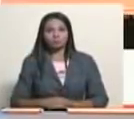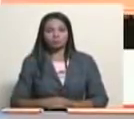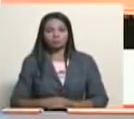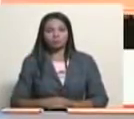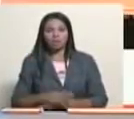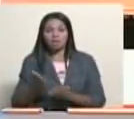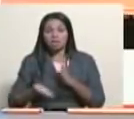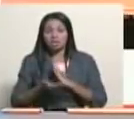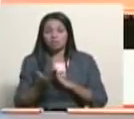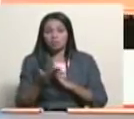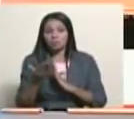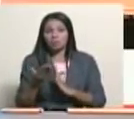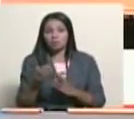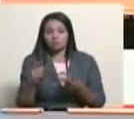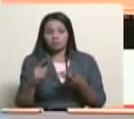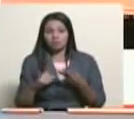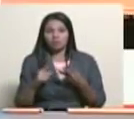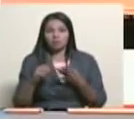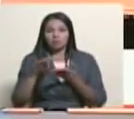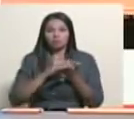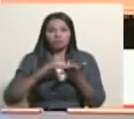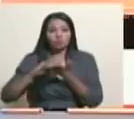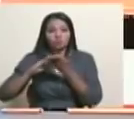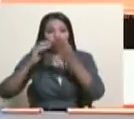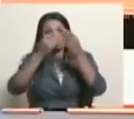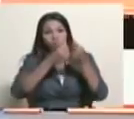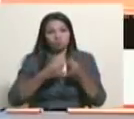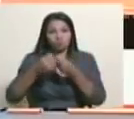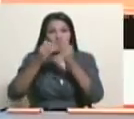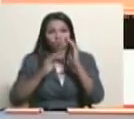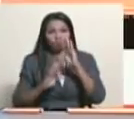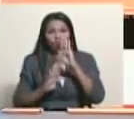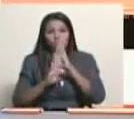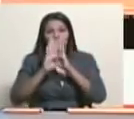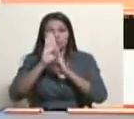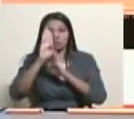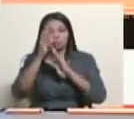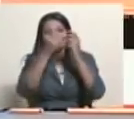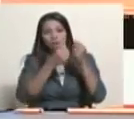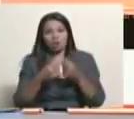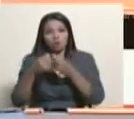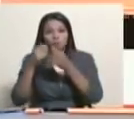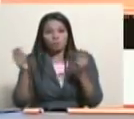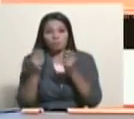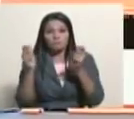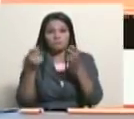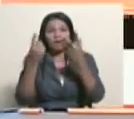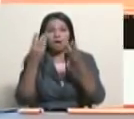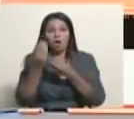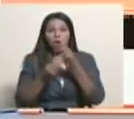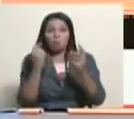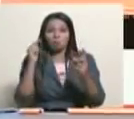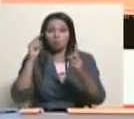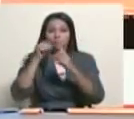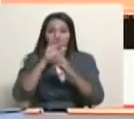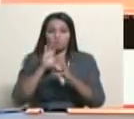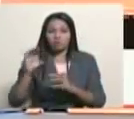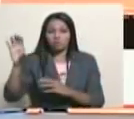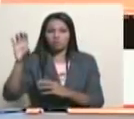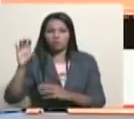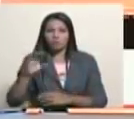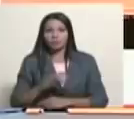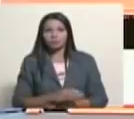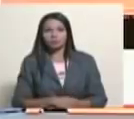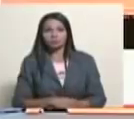priorizada, y la recuperación económica, el crecimiento económico y la prosperidad como meta de todo un país.